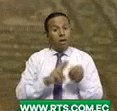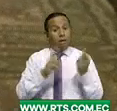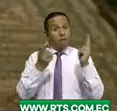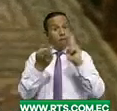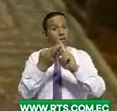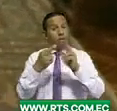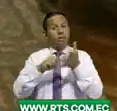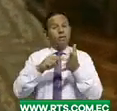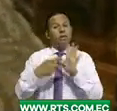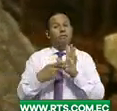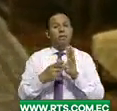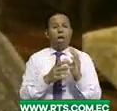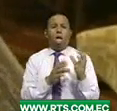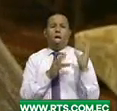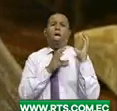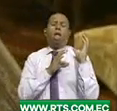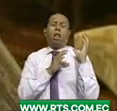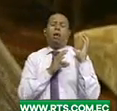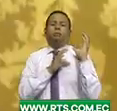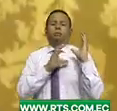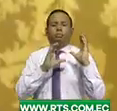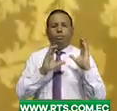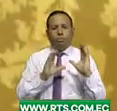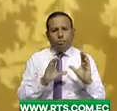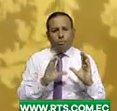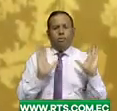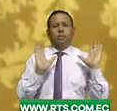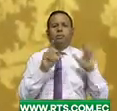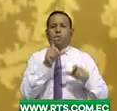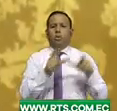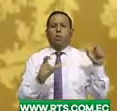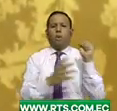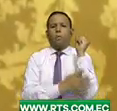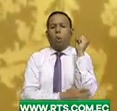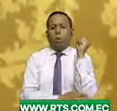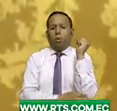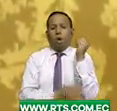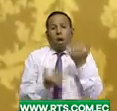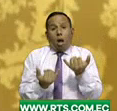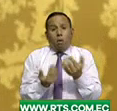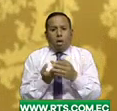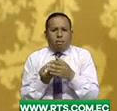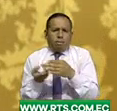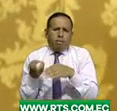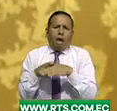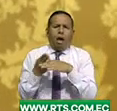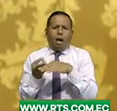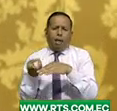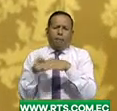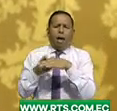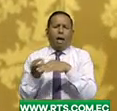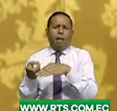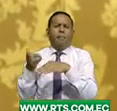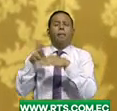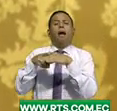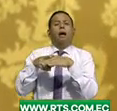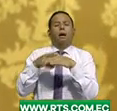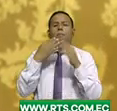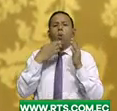el peso tributario en la clase media. Estamos triplicando los gastos deducibles anuales